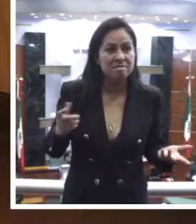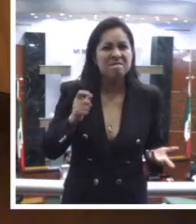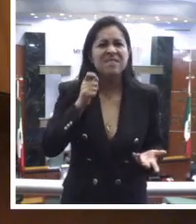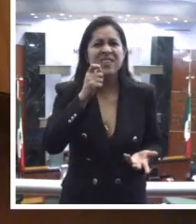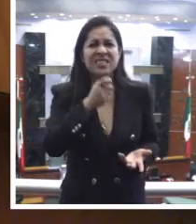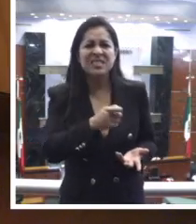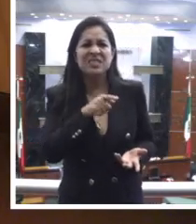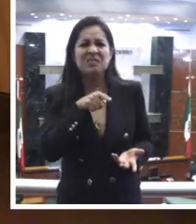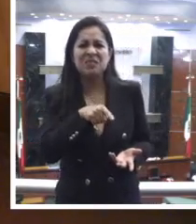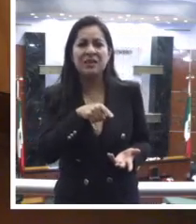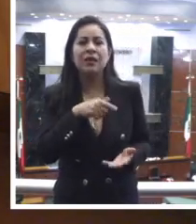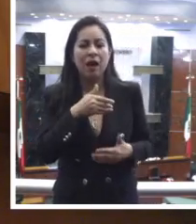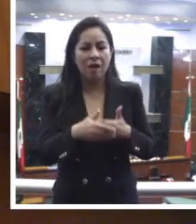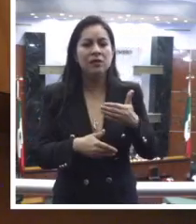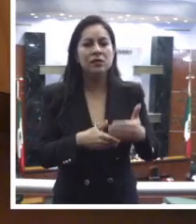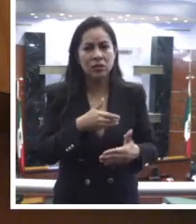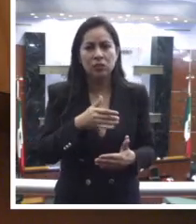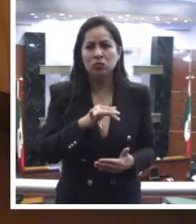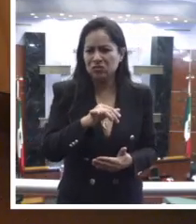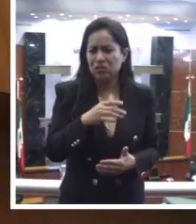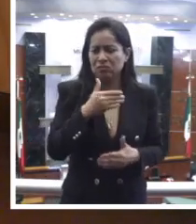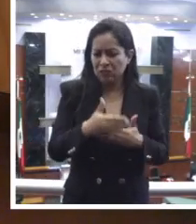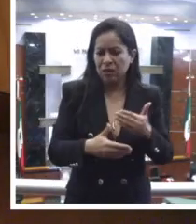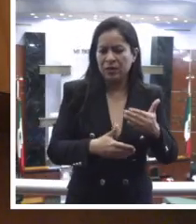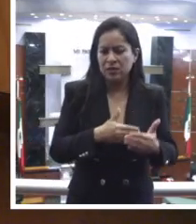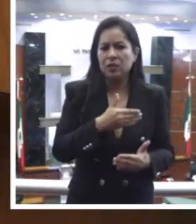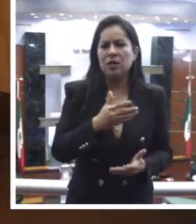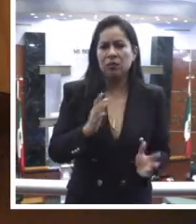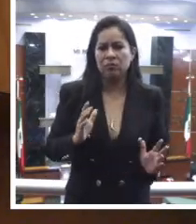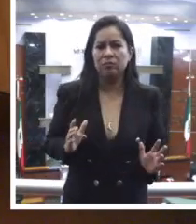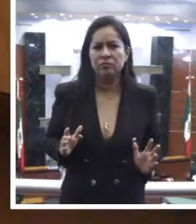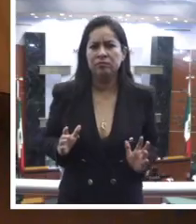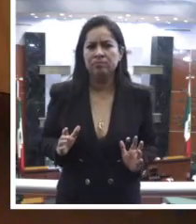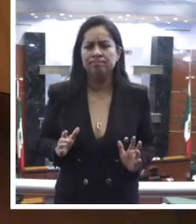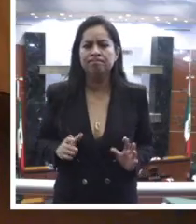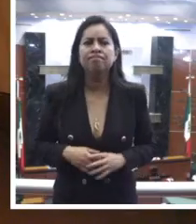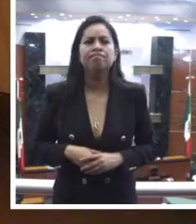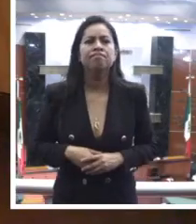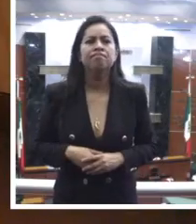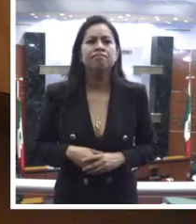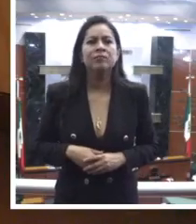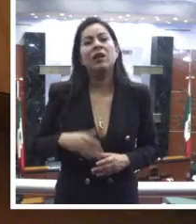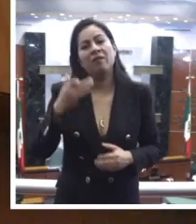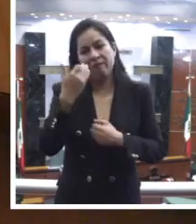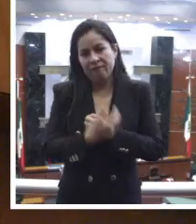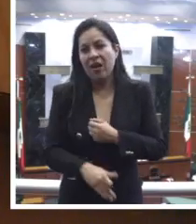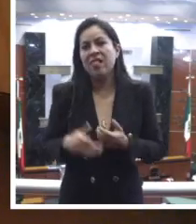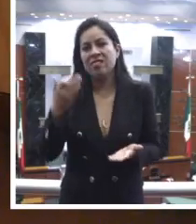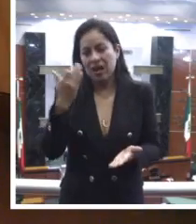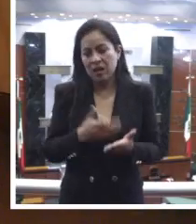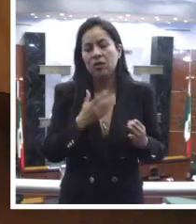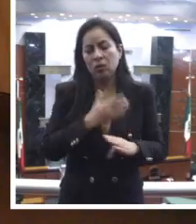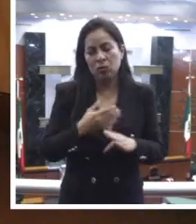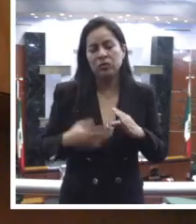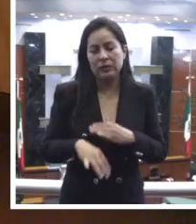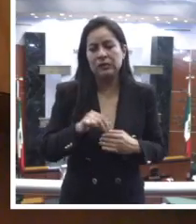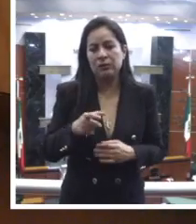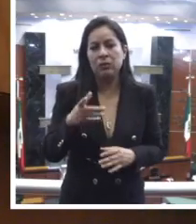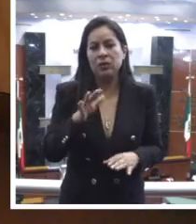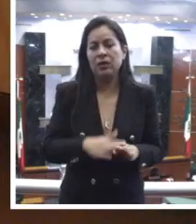decir? Que sí hemos avanzado, que estamos avanzando. Que hay reto pendiente, desde luego, porque hay